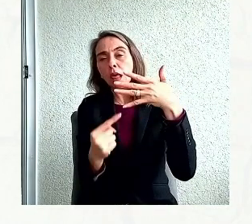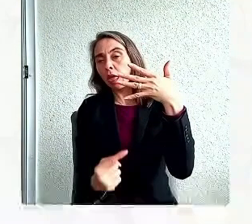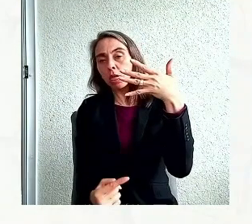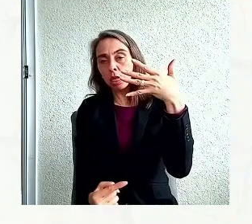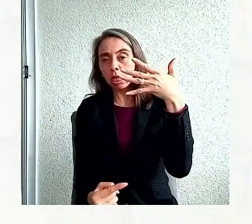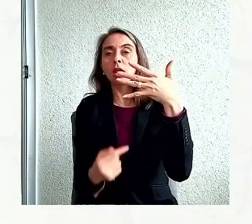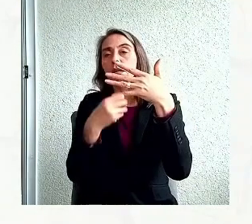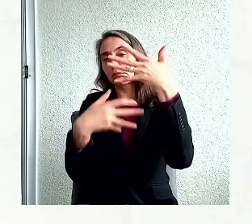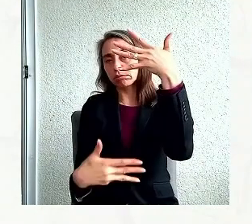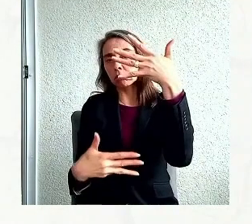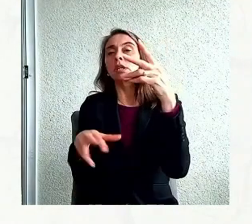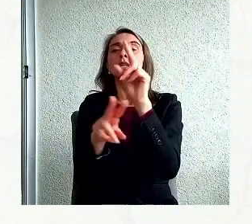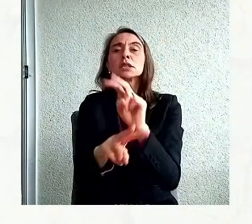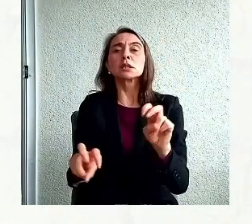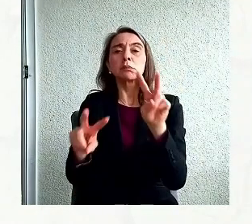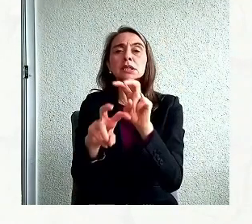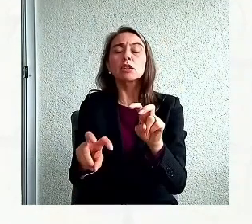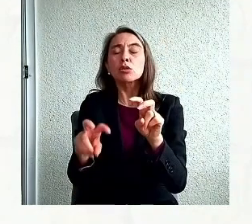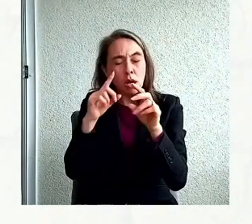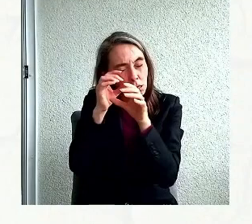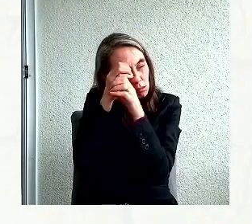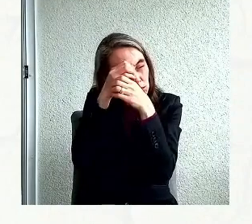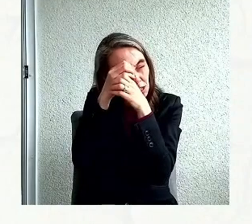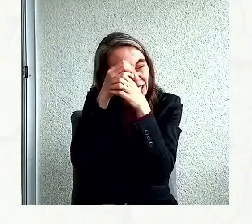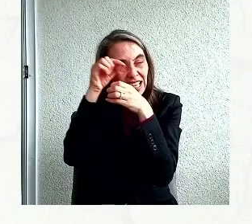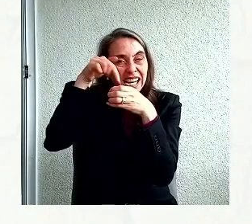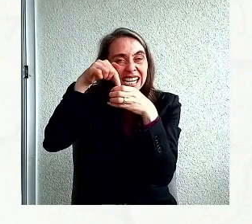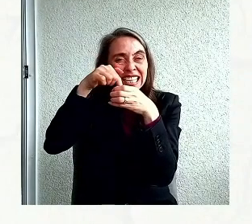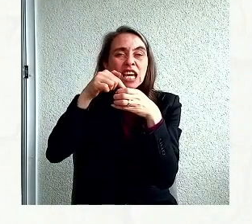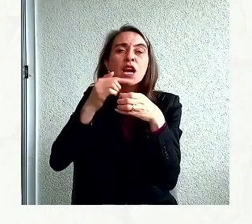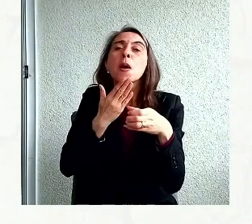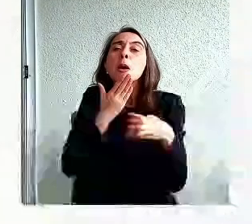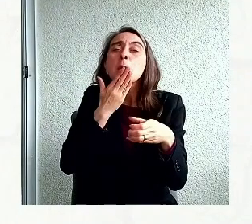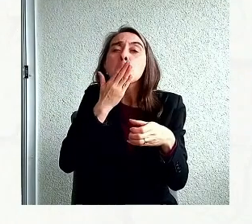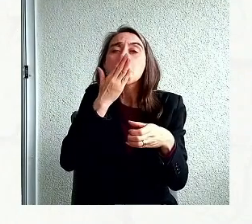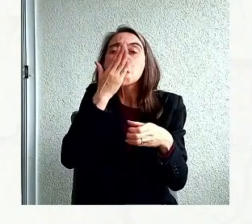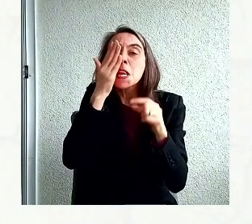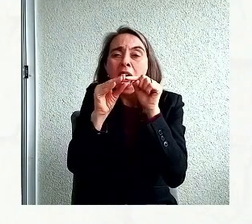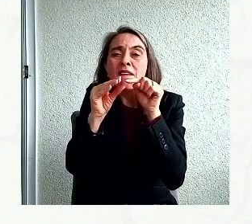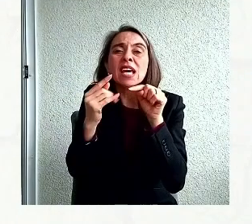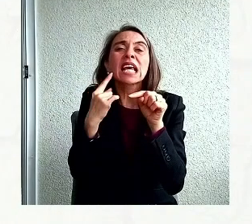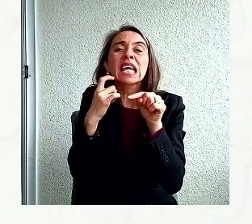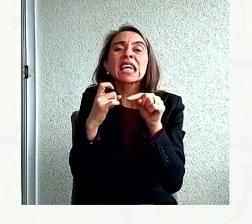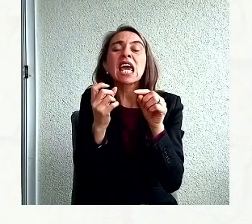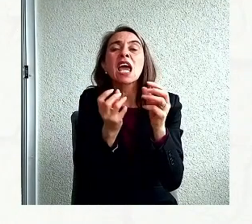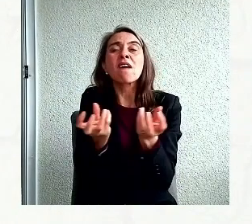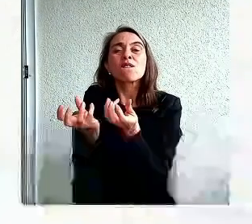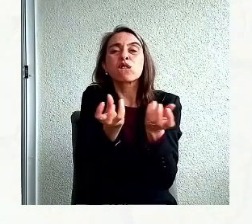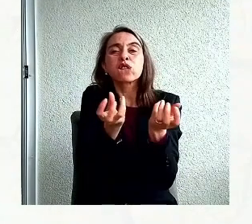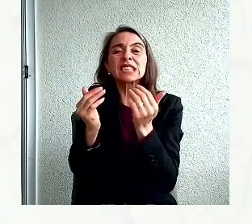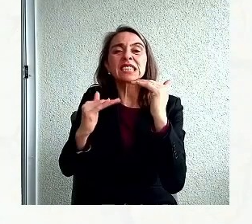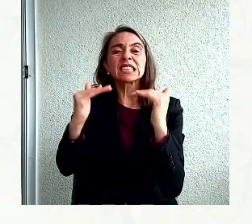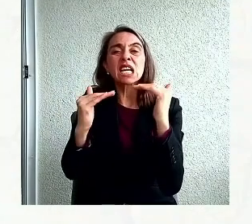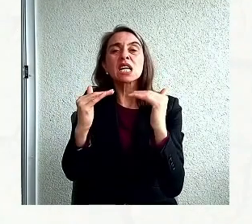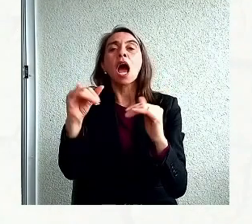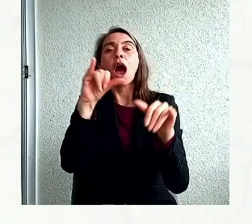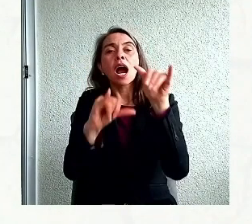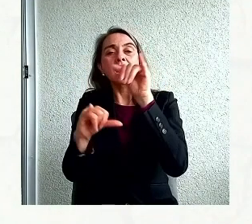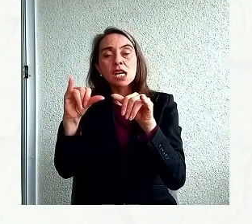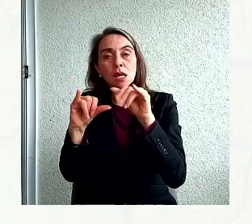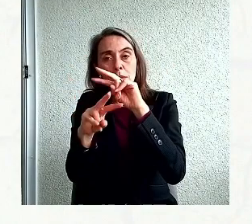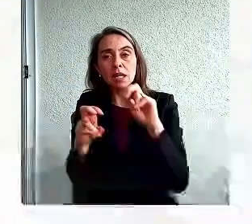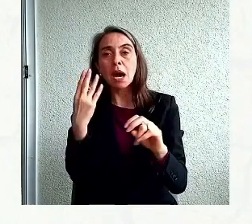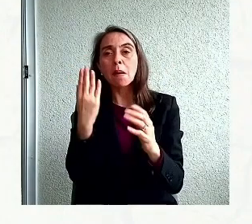atmósfera. Partimos obviamente con una humilde carpa de alta montaña, y de ahí obviamente fuimos evolucionando hasta tener, por ejemplo, en este caso,